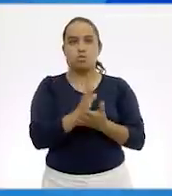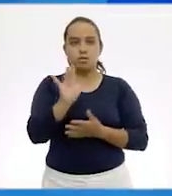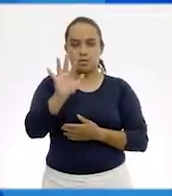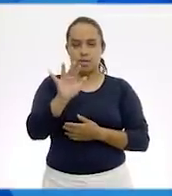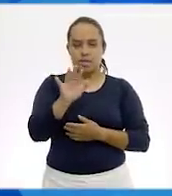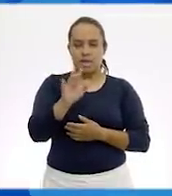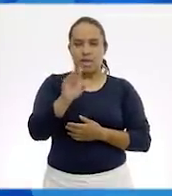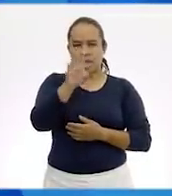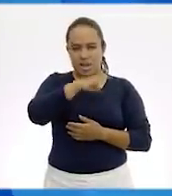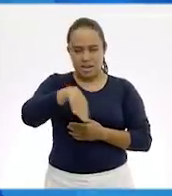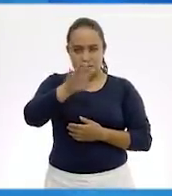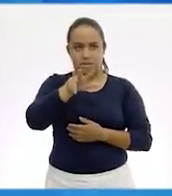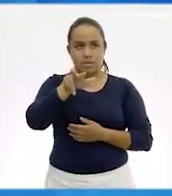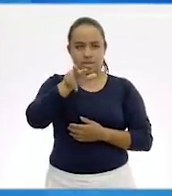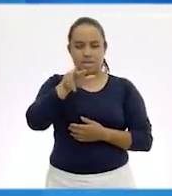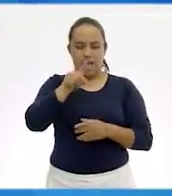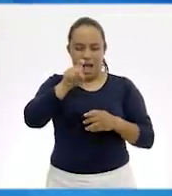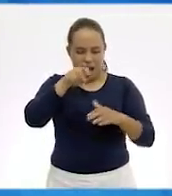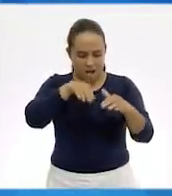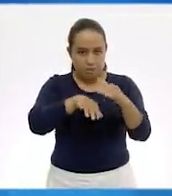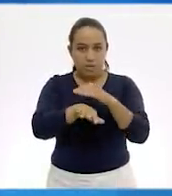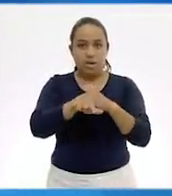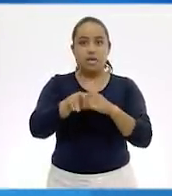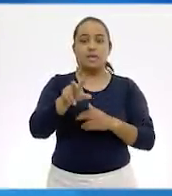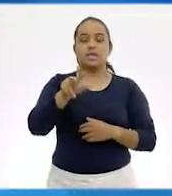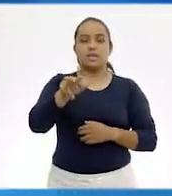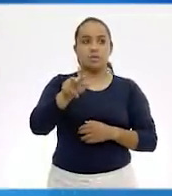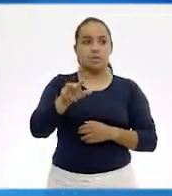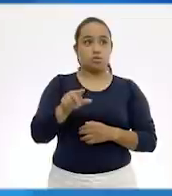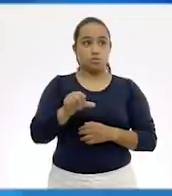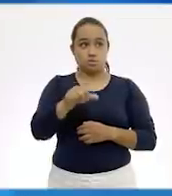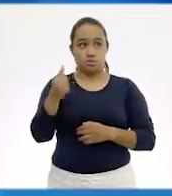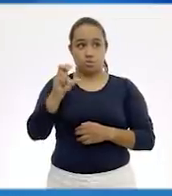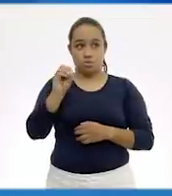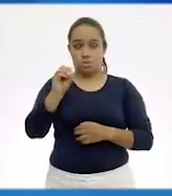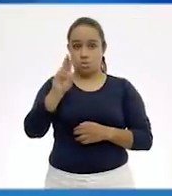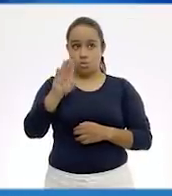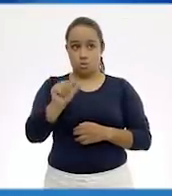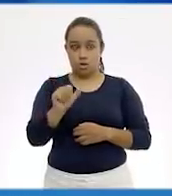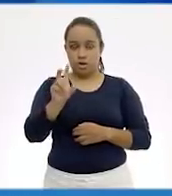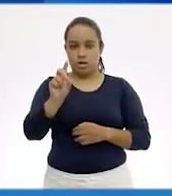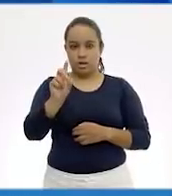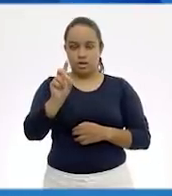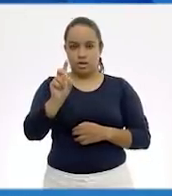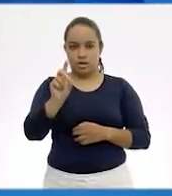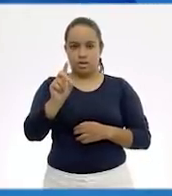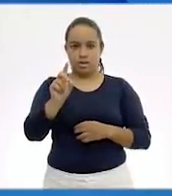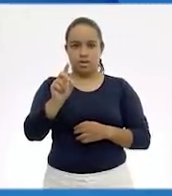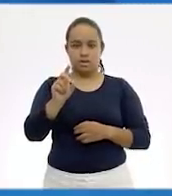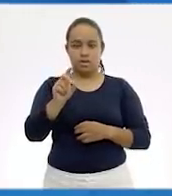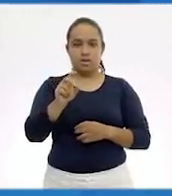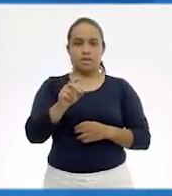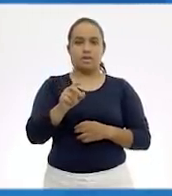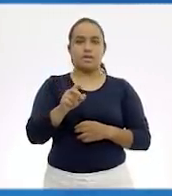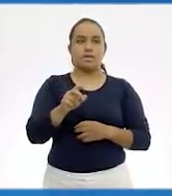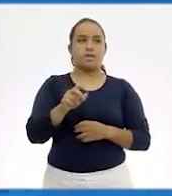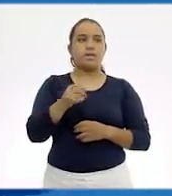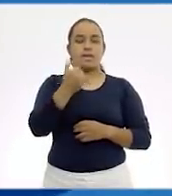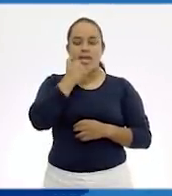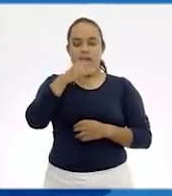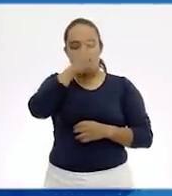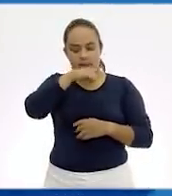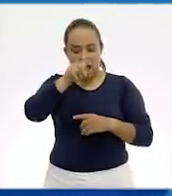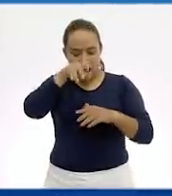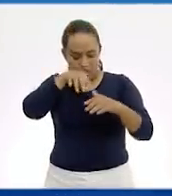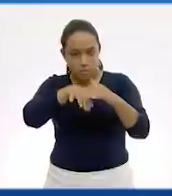el elefante 18, la orca 30, el elefante marino El elefante 18, marino 18.